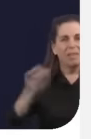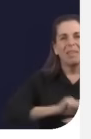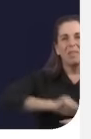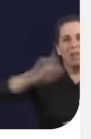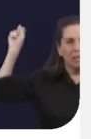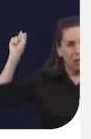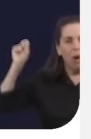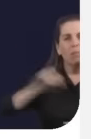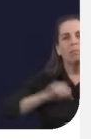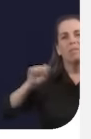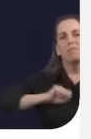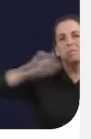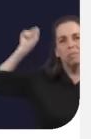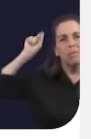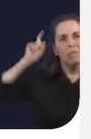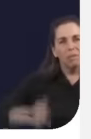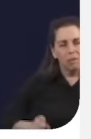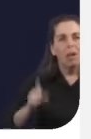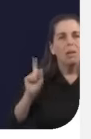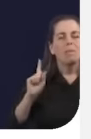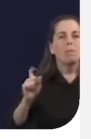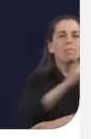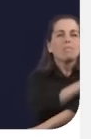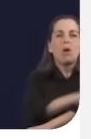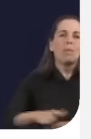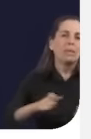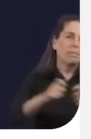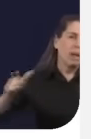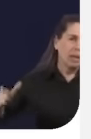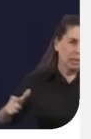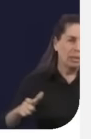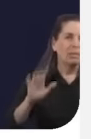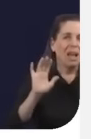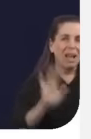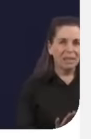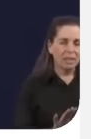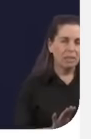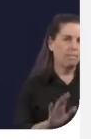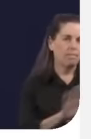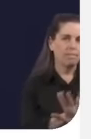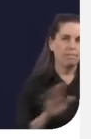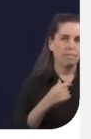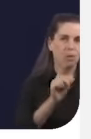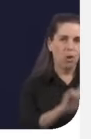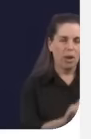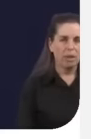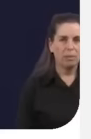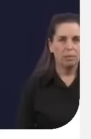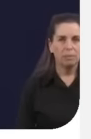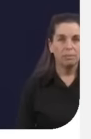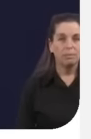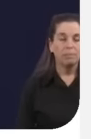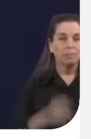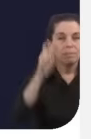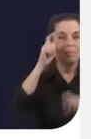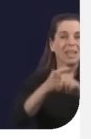inflación significa que todos vamos a ser más Pobres y eso no lo vamos a permitir eh la herencia